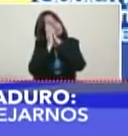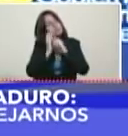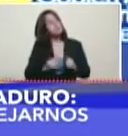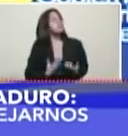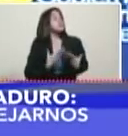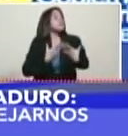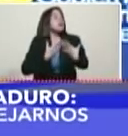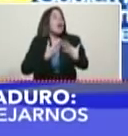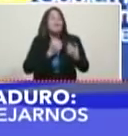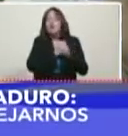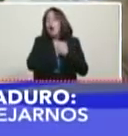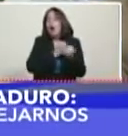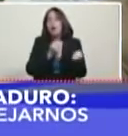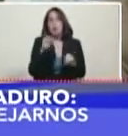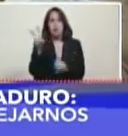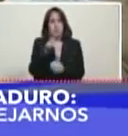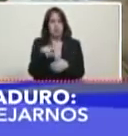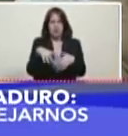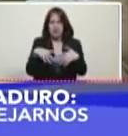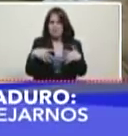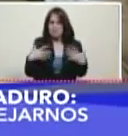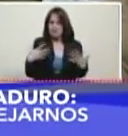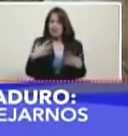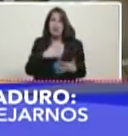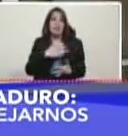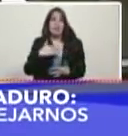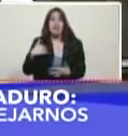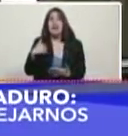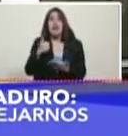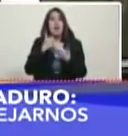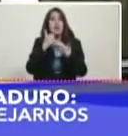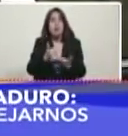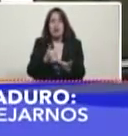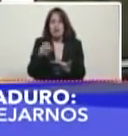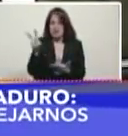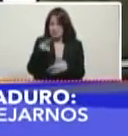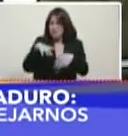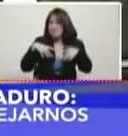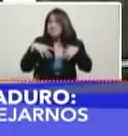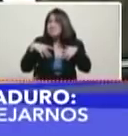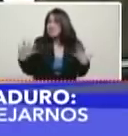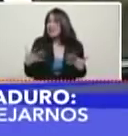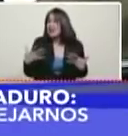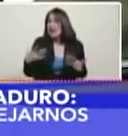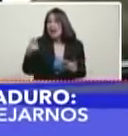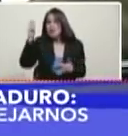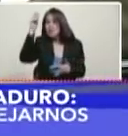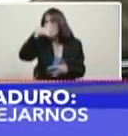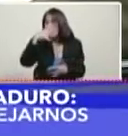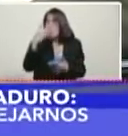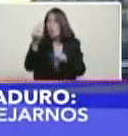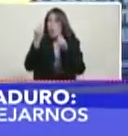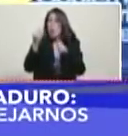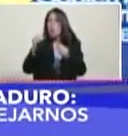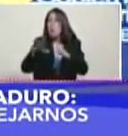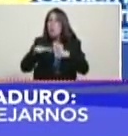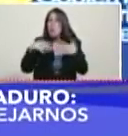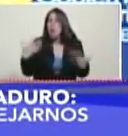por Venezuela. Y él quiere ayudar a Venezuela. ¿Cuándo Donald Trump ha ayudado a alguien en su vida?